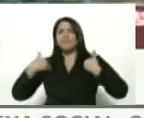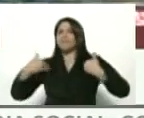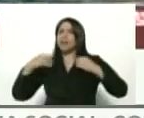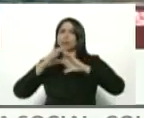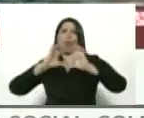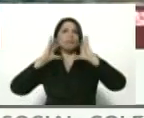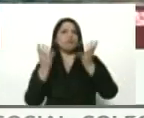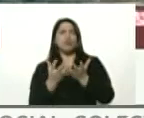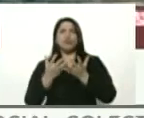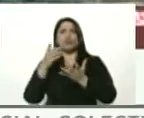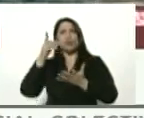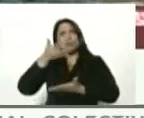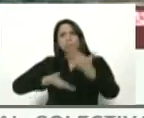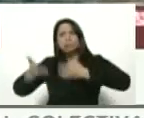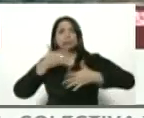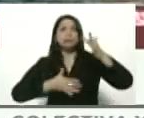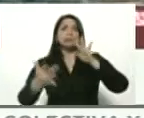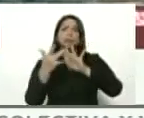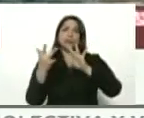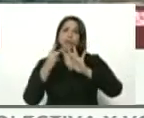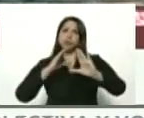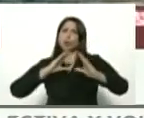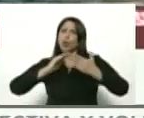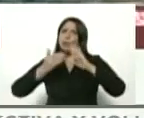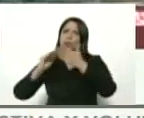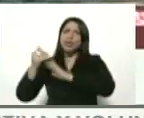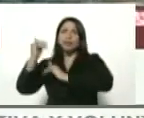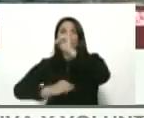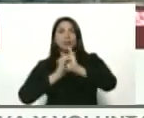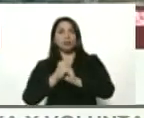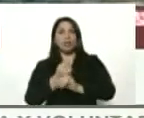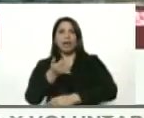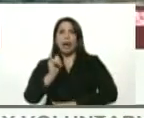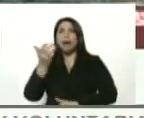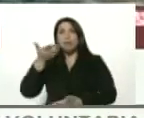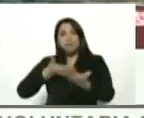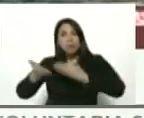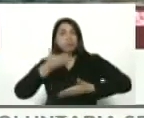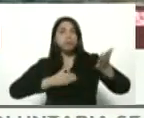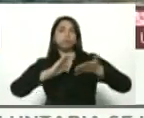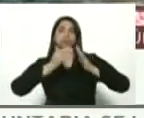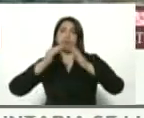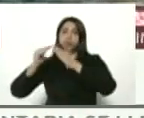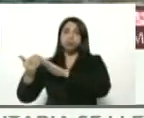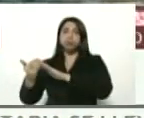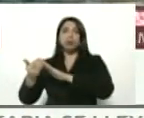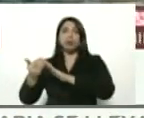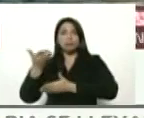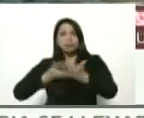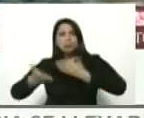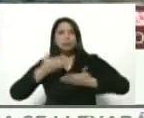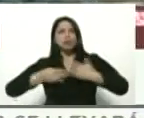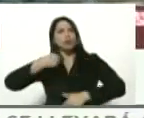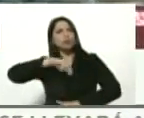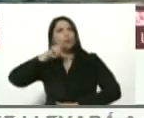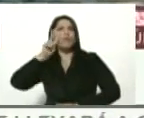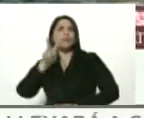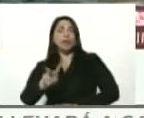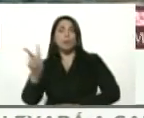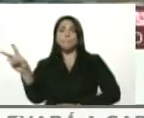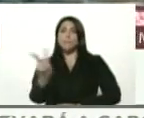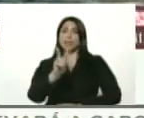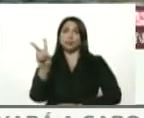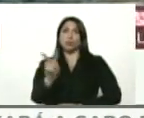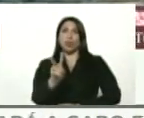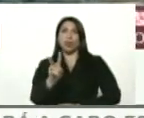la interrelación. La comunidad internacional está interrelacionada y de allí nosotros estamos viendo que Venezuela